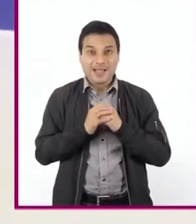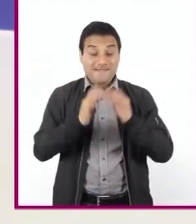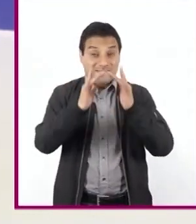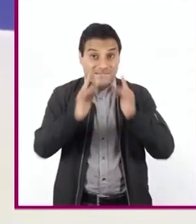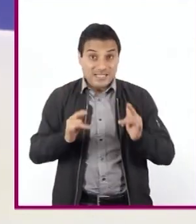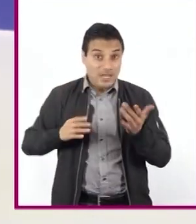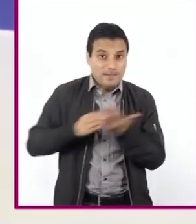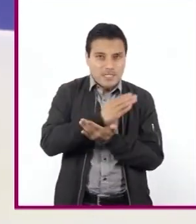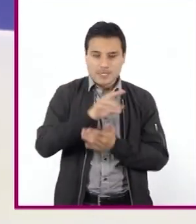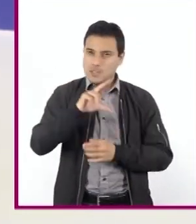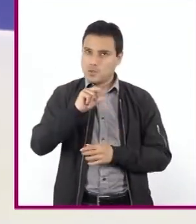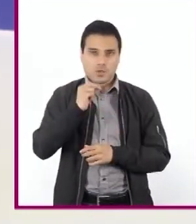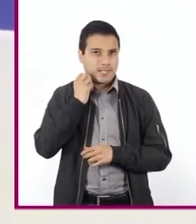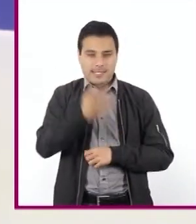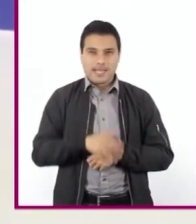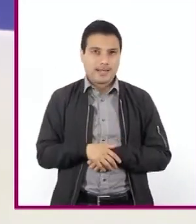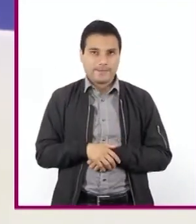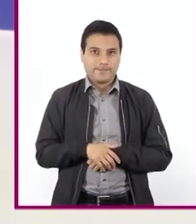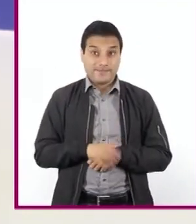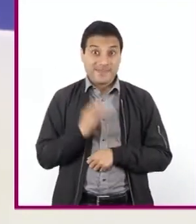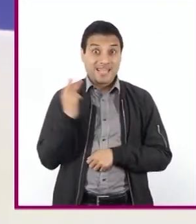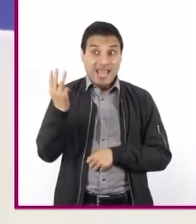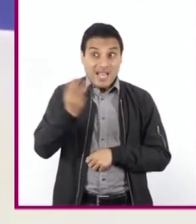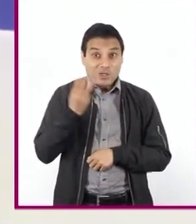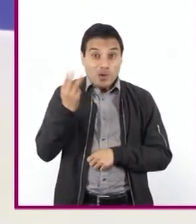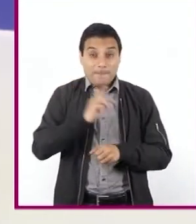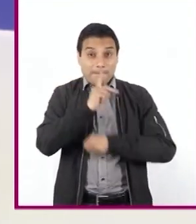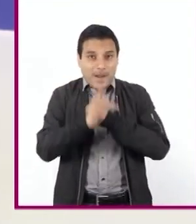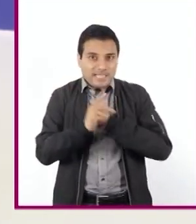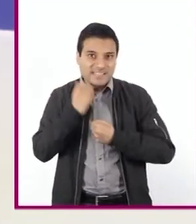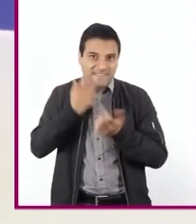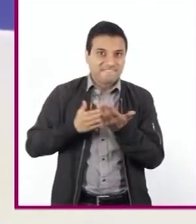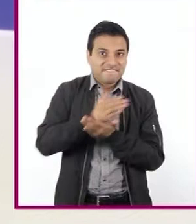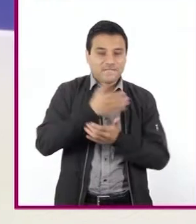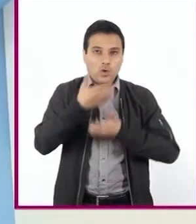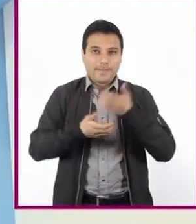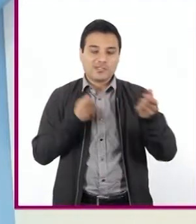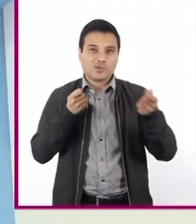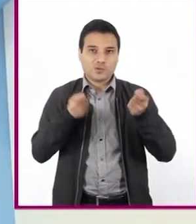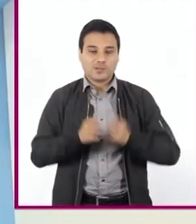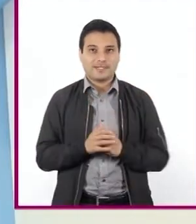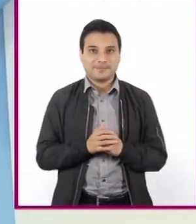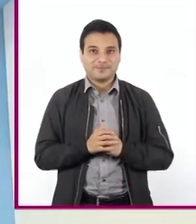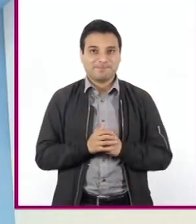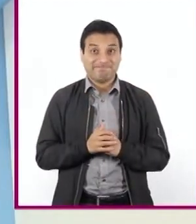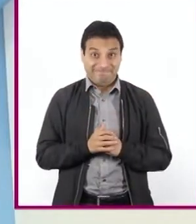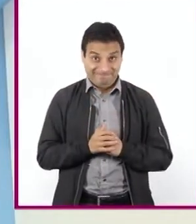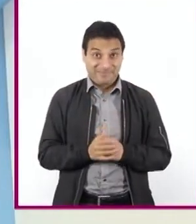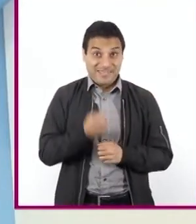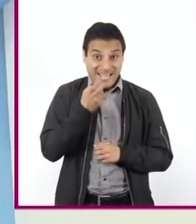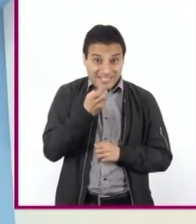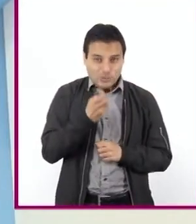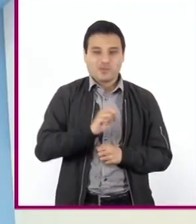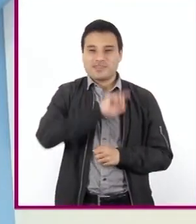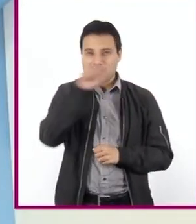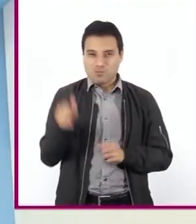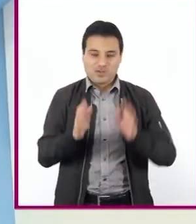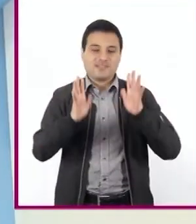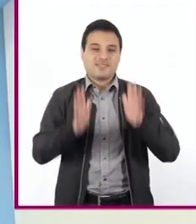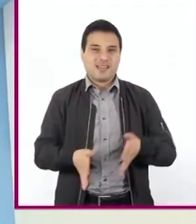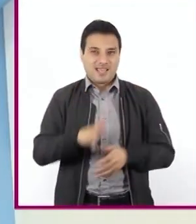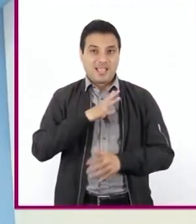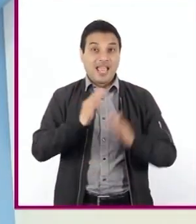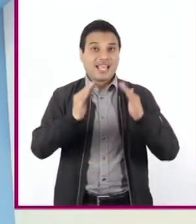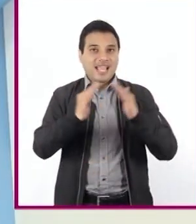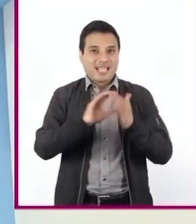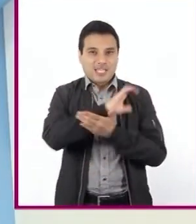Francia, que deseaban ser parte de estas redes comerciales. Así se creó la Casa de Contratación de